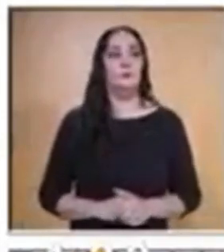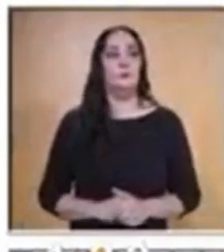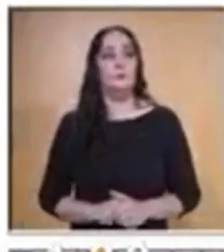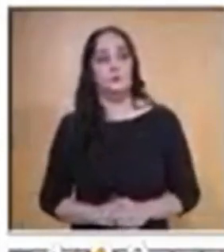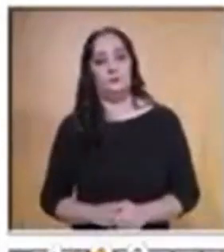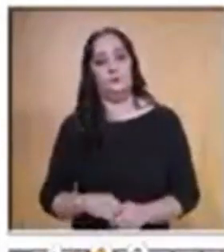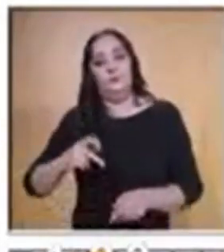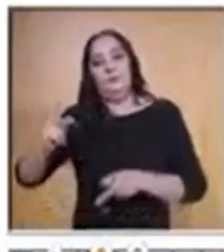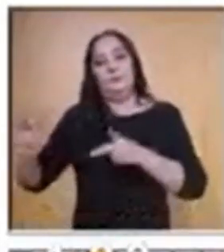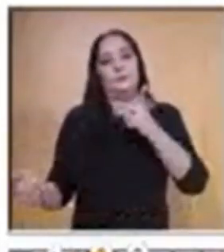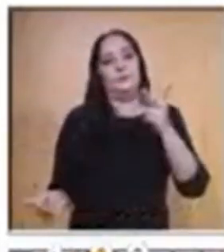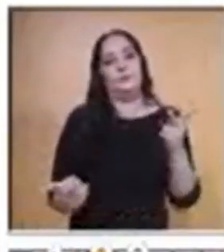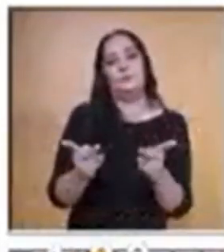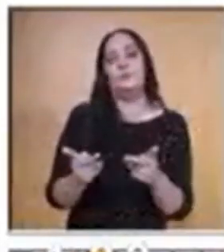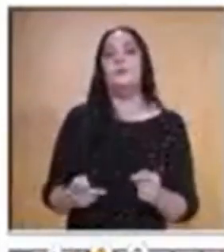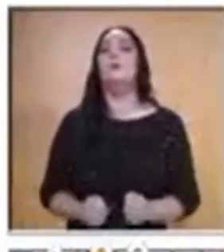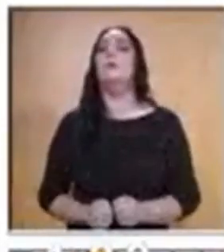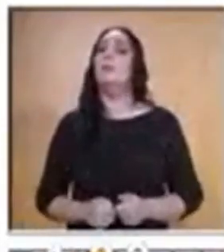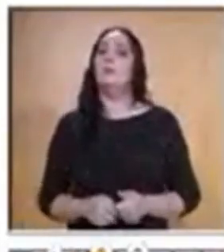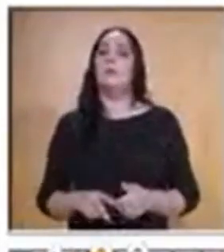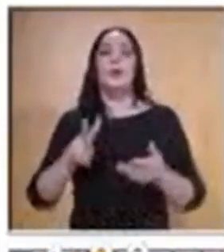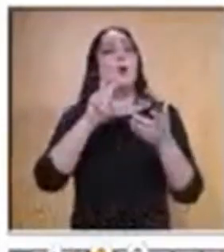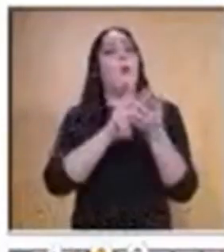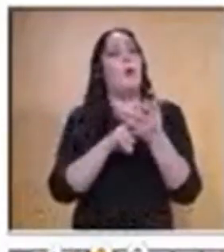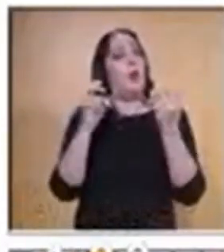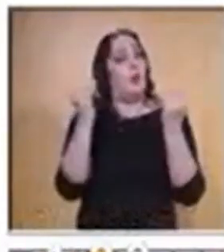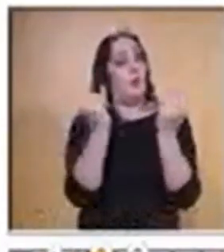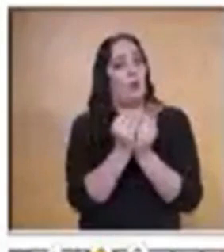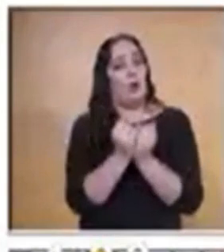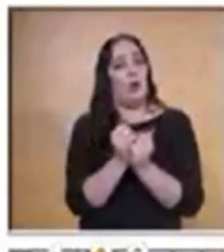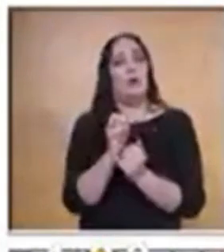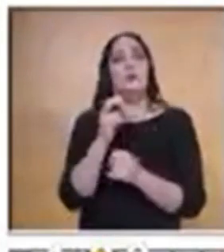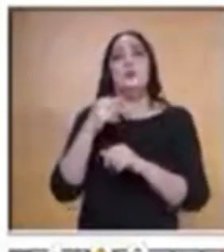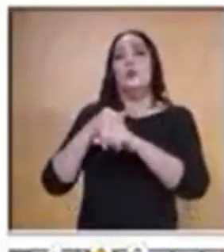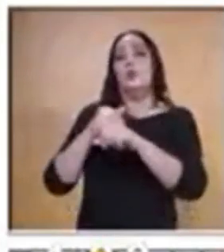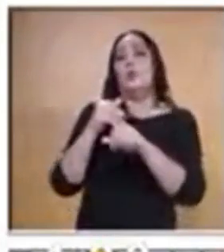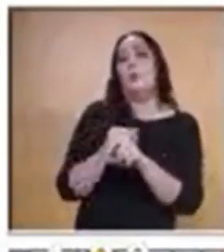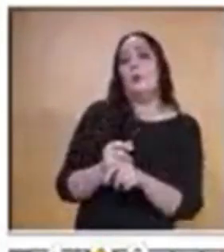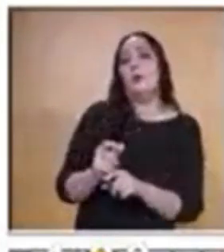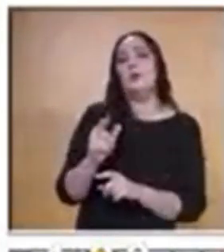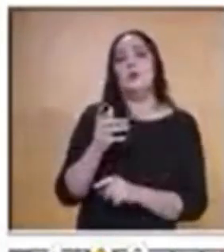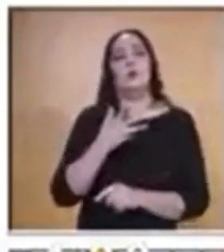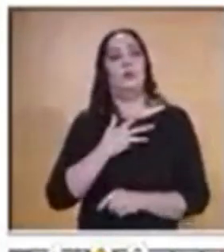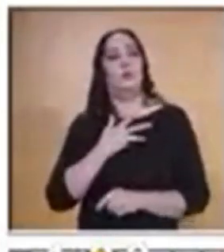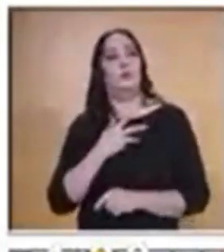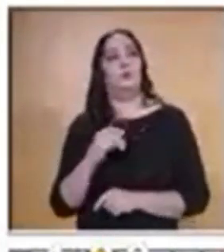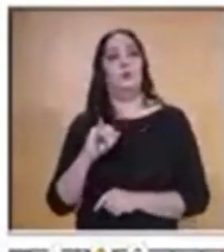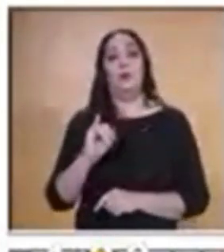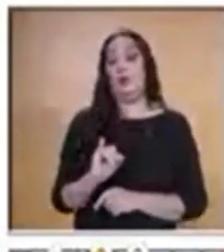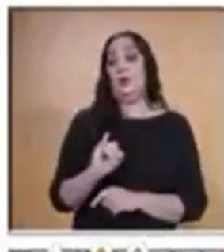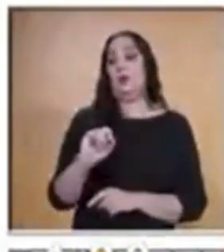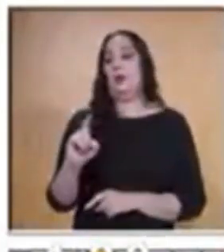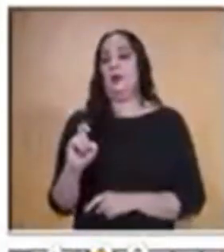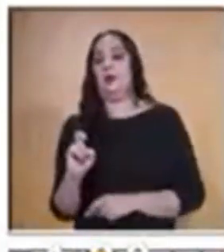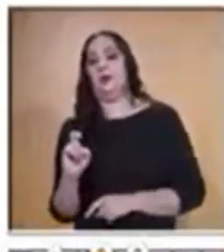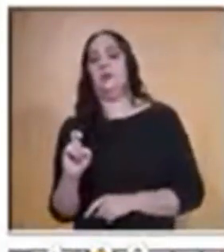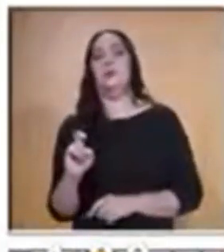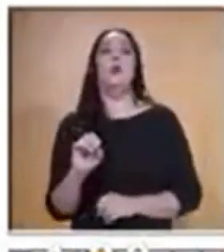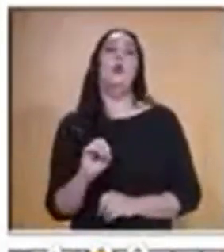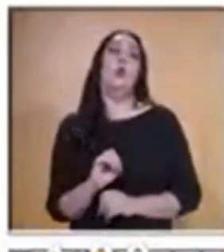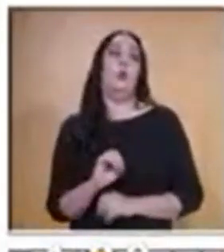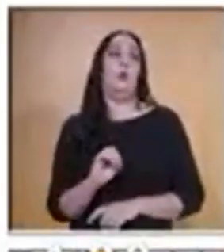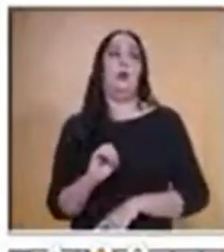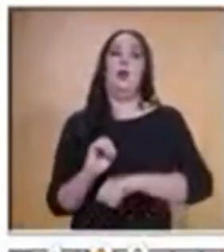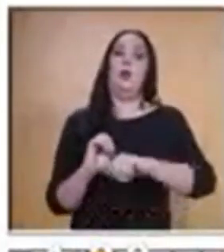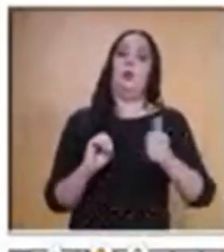La pregunta, ¿valdrán lo mismo estos dos números romanos? Es una I y una X y en la